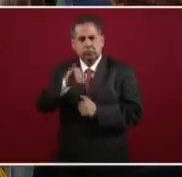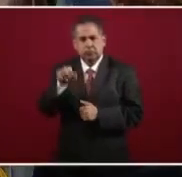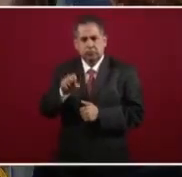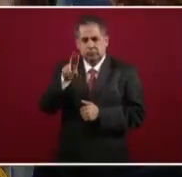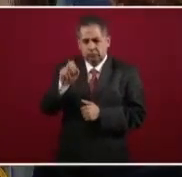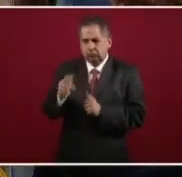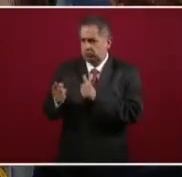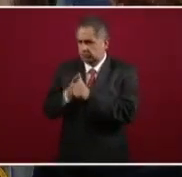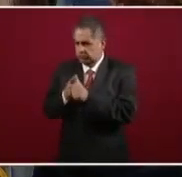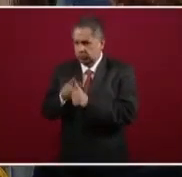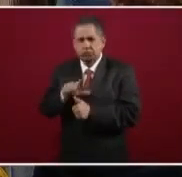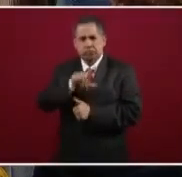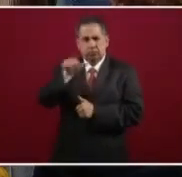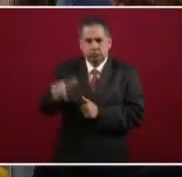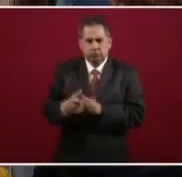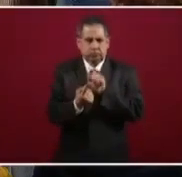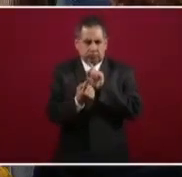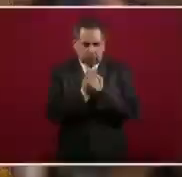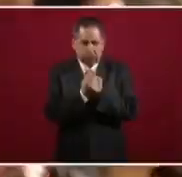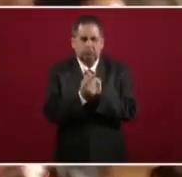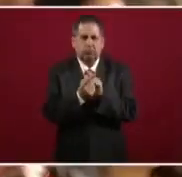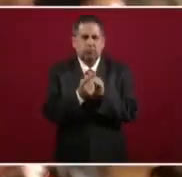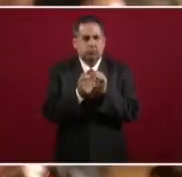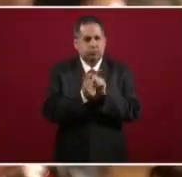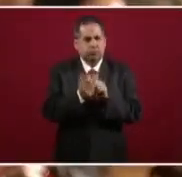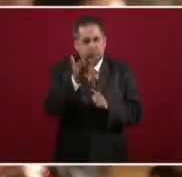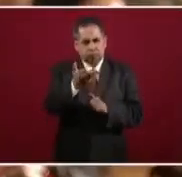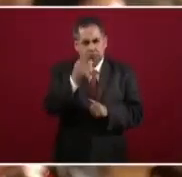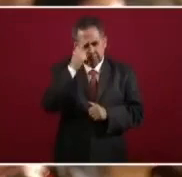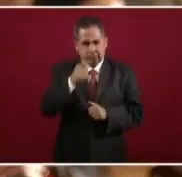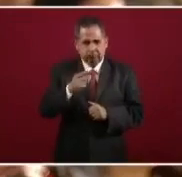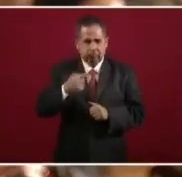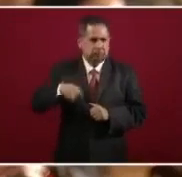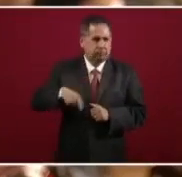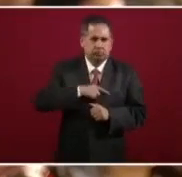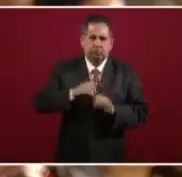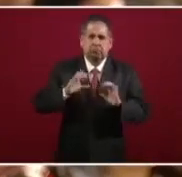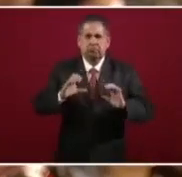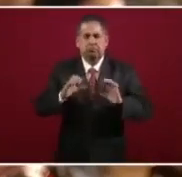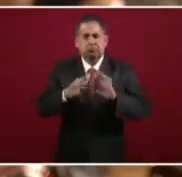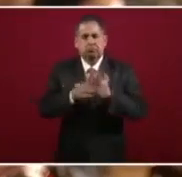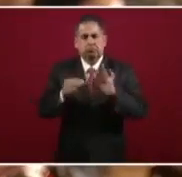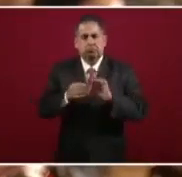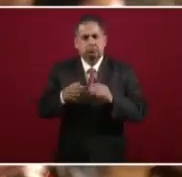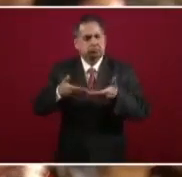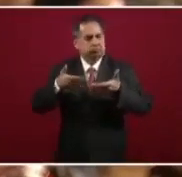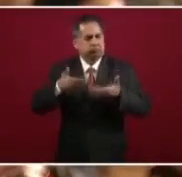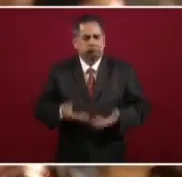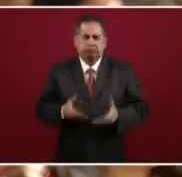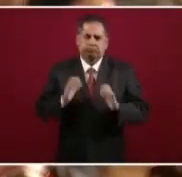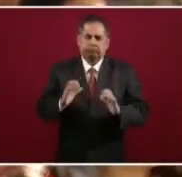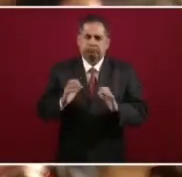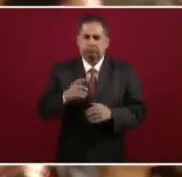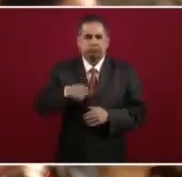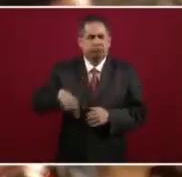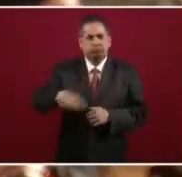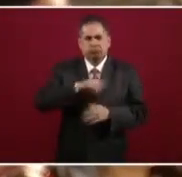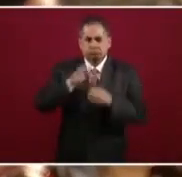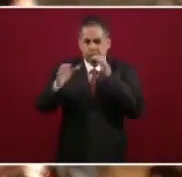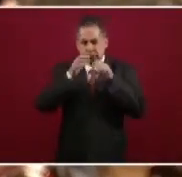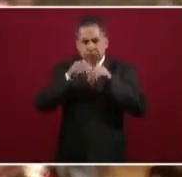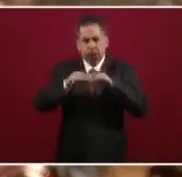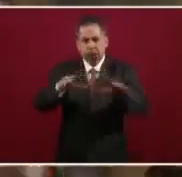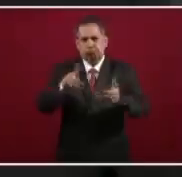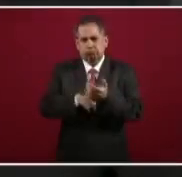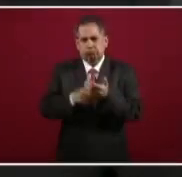con usted de ser posible para solventar inquietudes y cuidar blindar este noble ejercicio de comunicación que